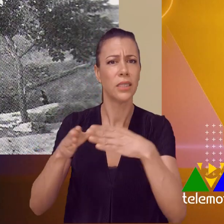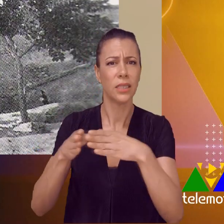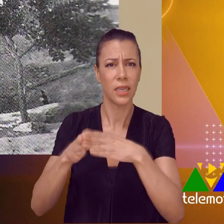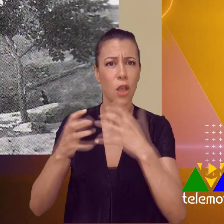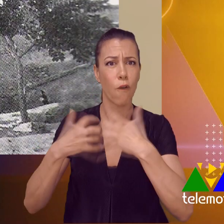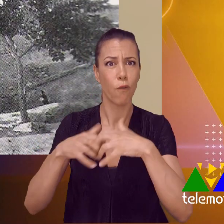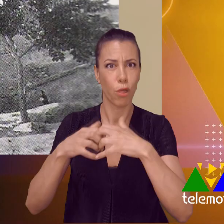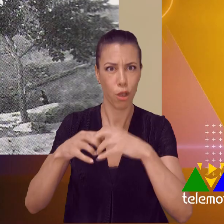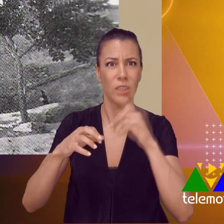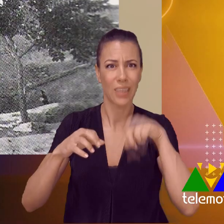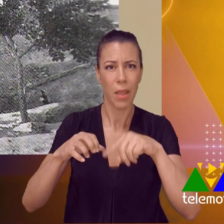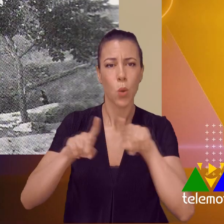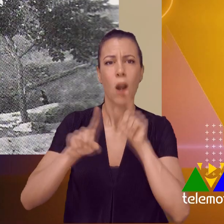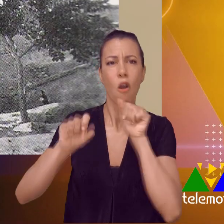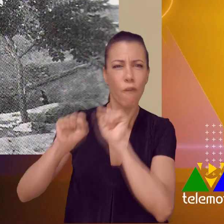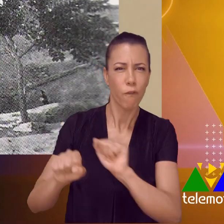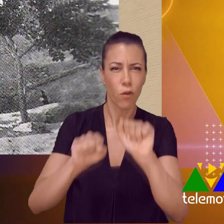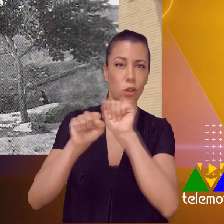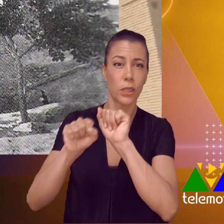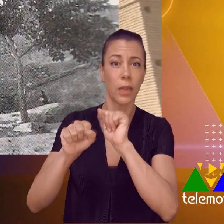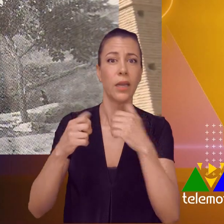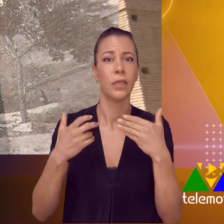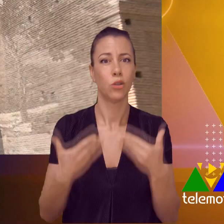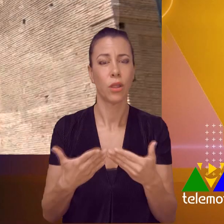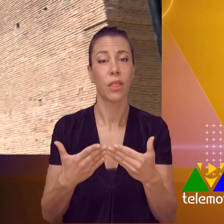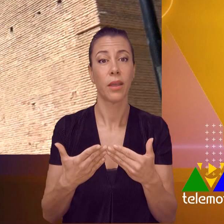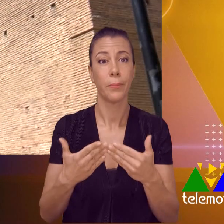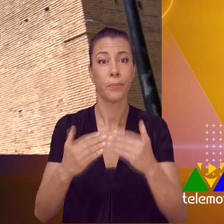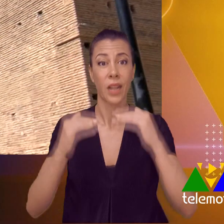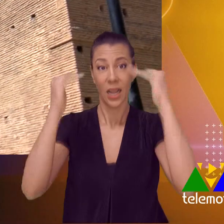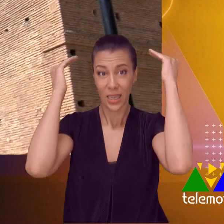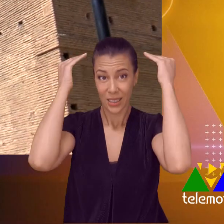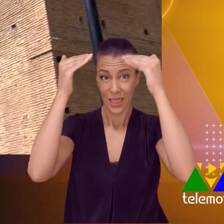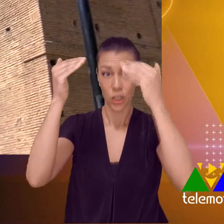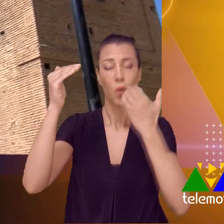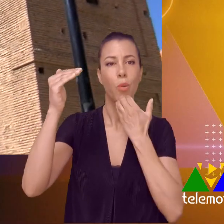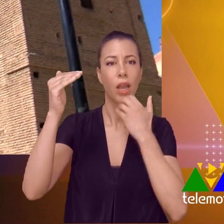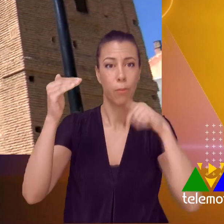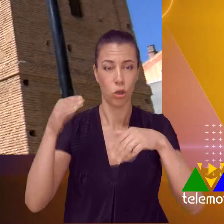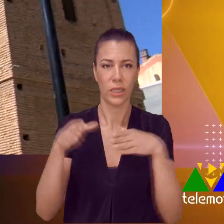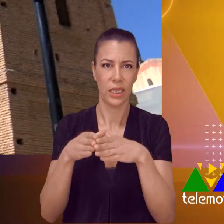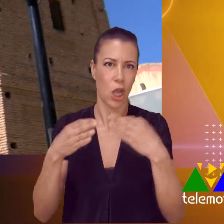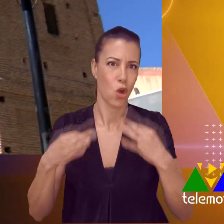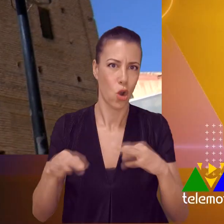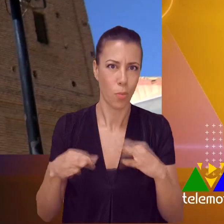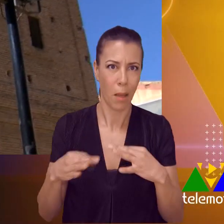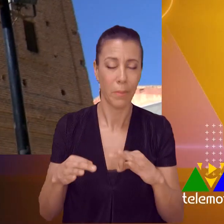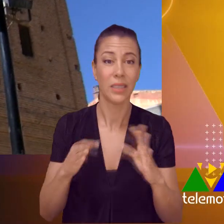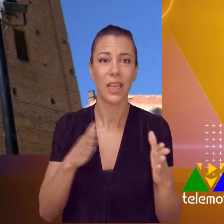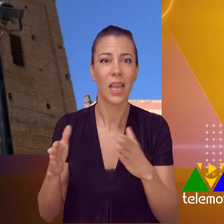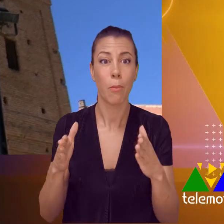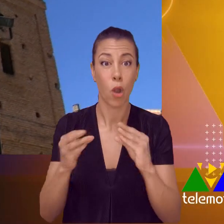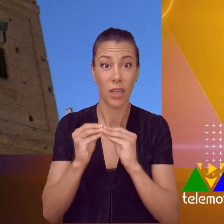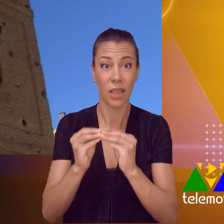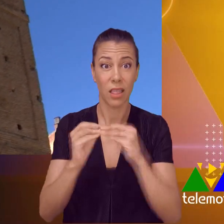esa función de fortaleza, con lo cual los techos, por ejemplo, de esta iglesia, que normalmente en esa época se hacían